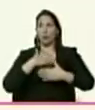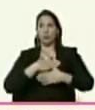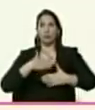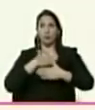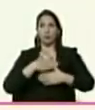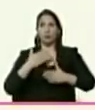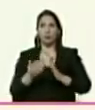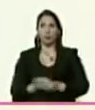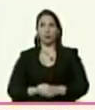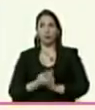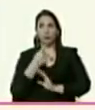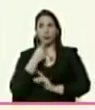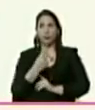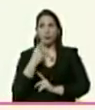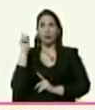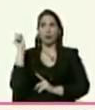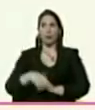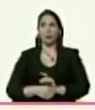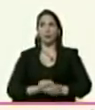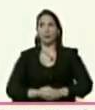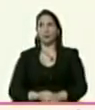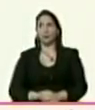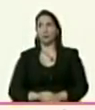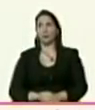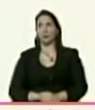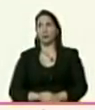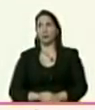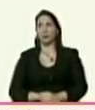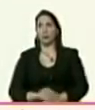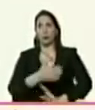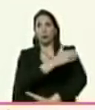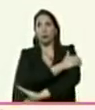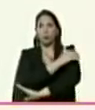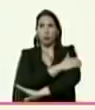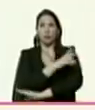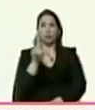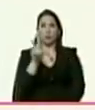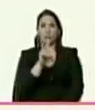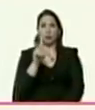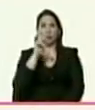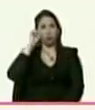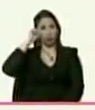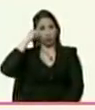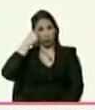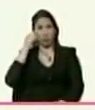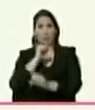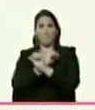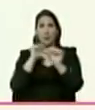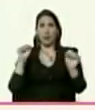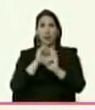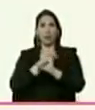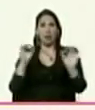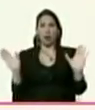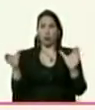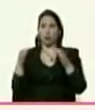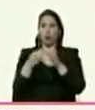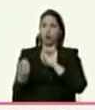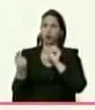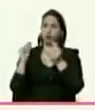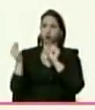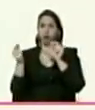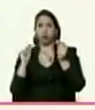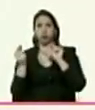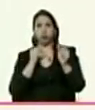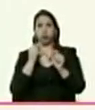ha catalogado también el representante de la derecha venezolana. Recordemos que desde tempranas horas se encuentran reunidos con el presidente